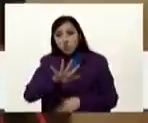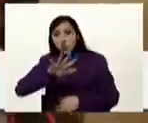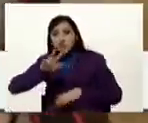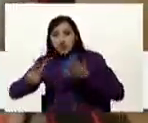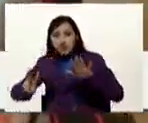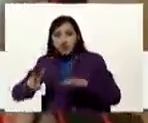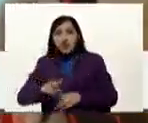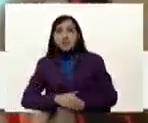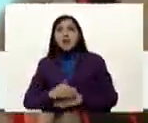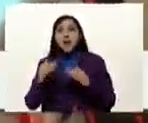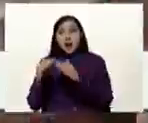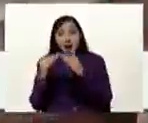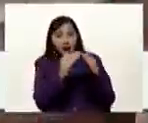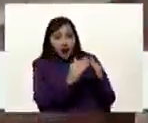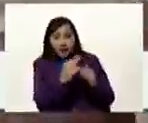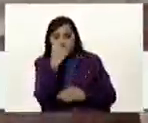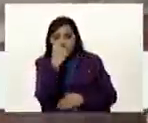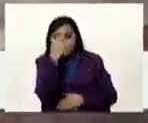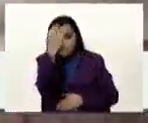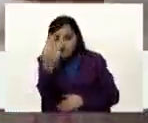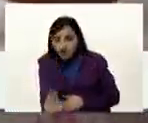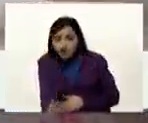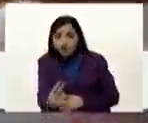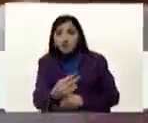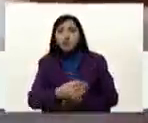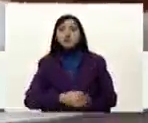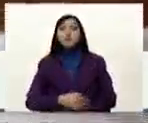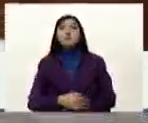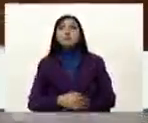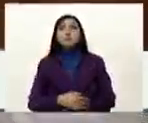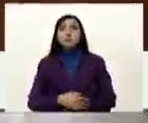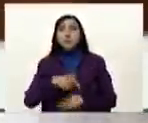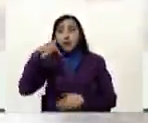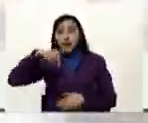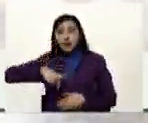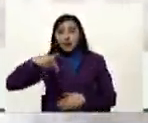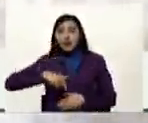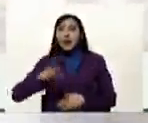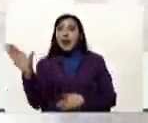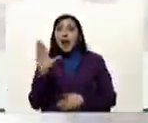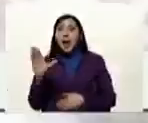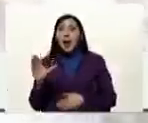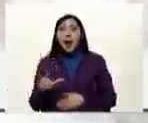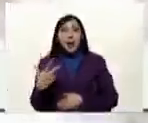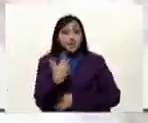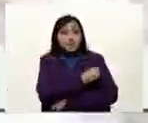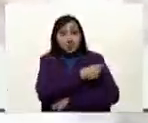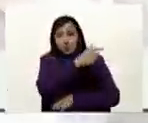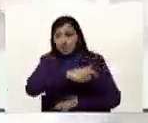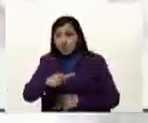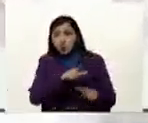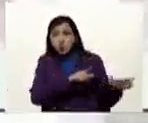14.557 casa por casa, presidente, y que en Caracas ya tenemos vacunado a